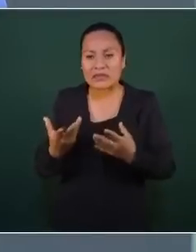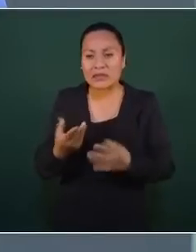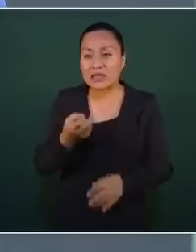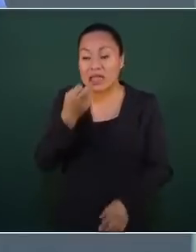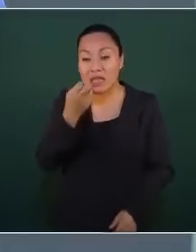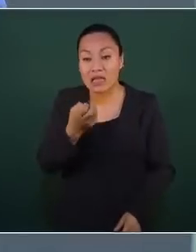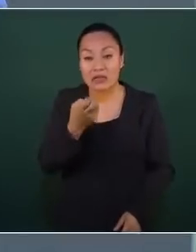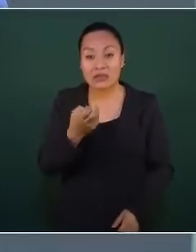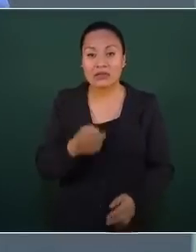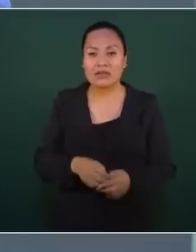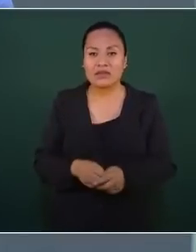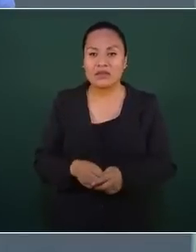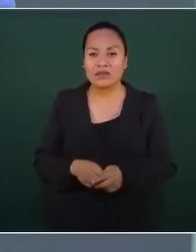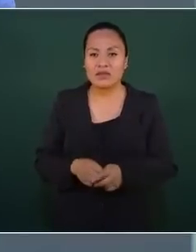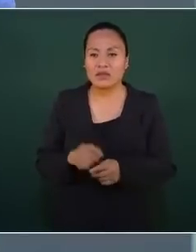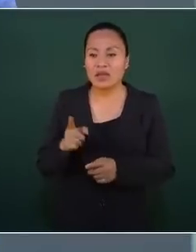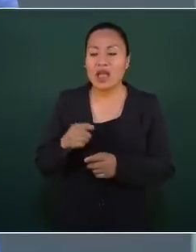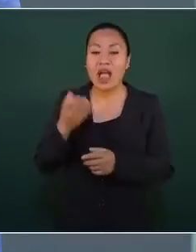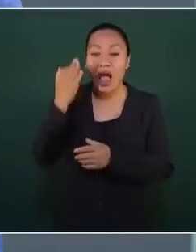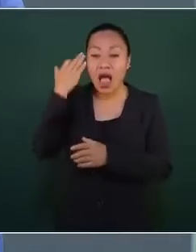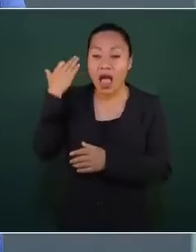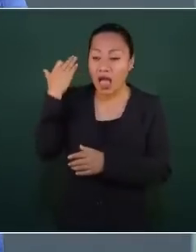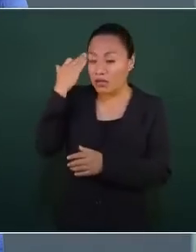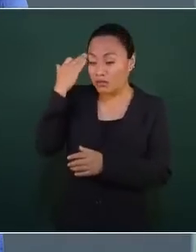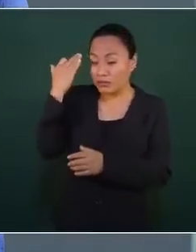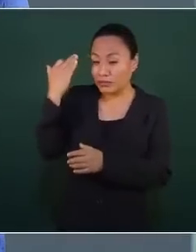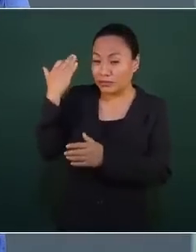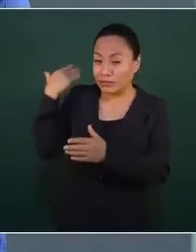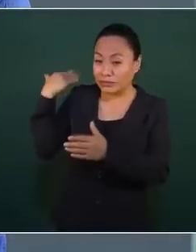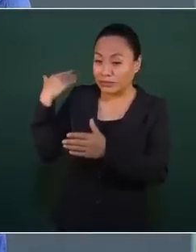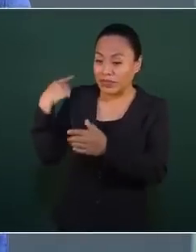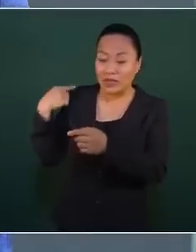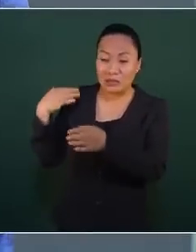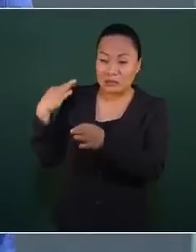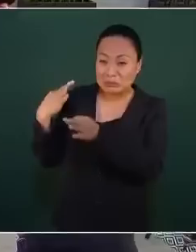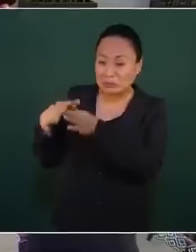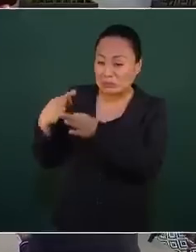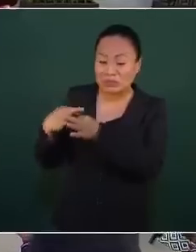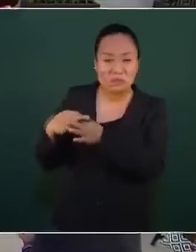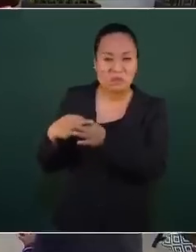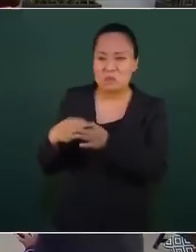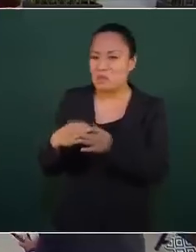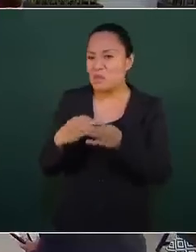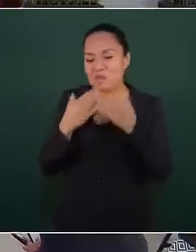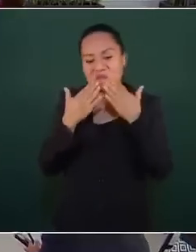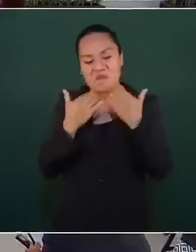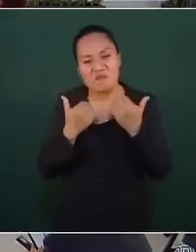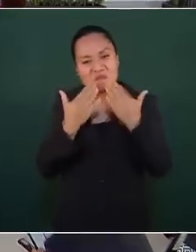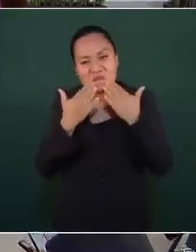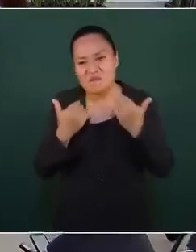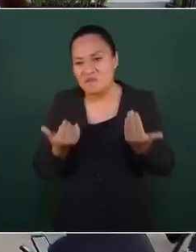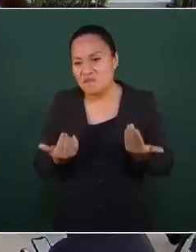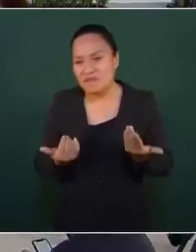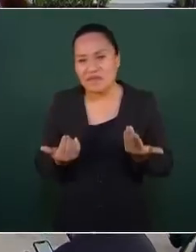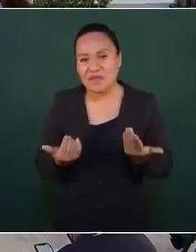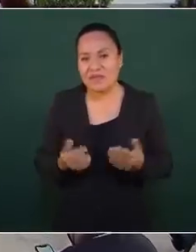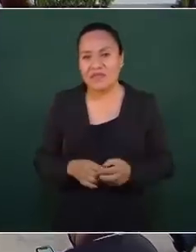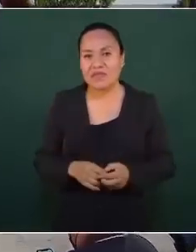saldo que nos dejó el neoliberalismo. Solo con eso bastaría